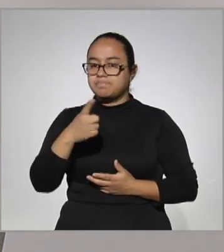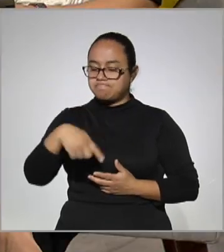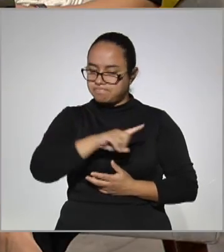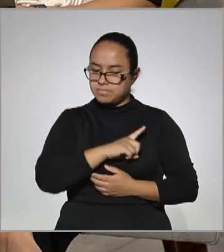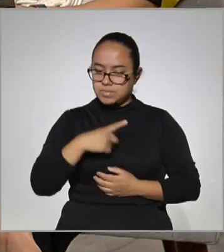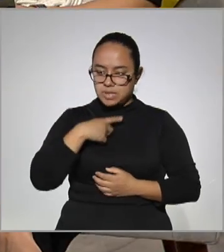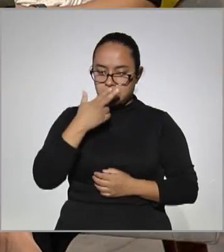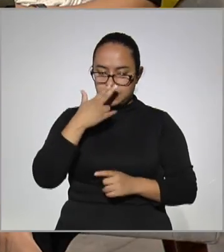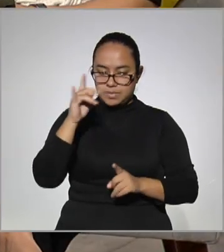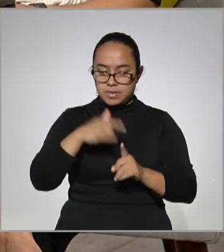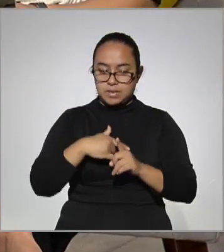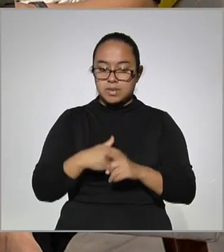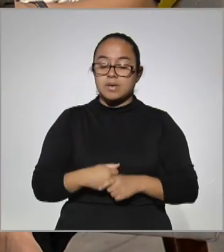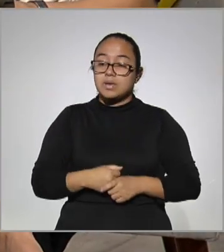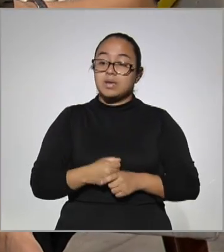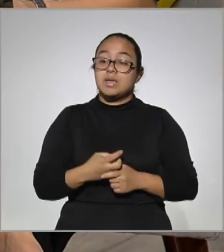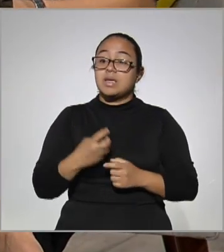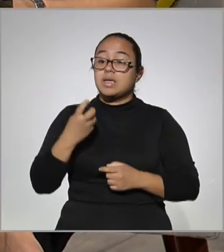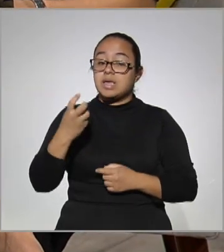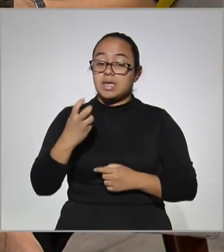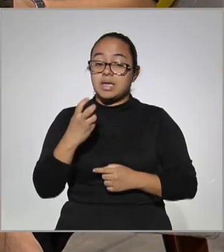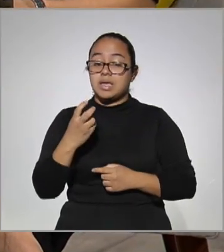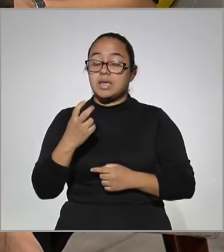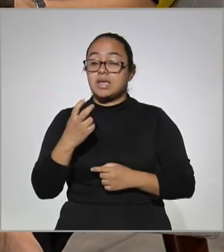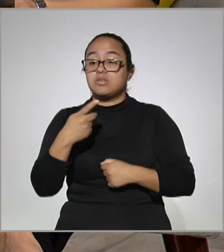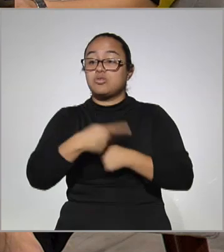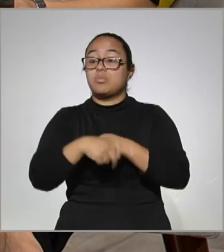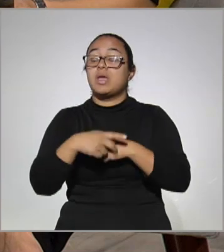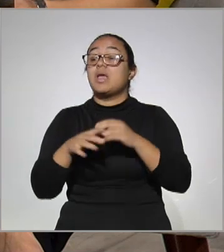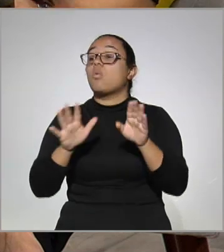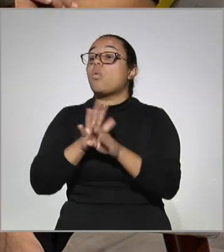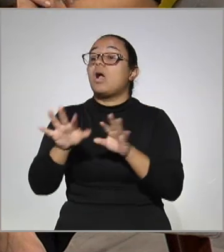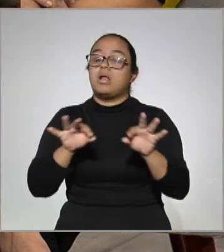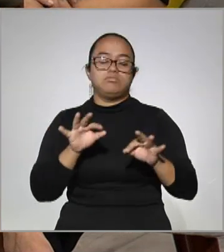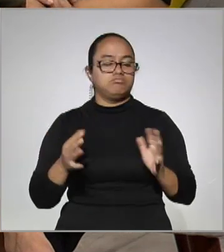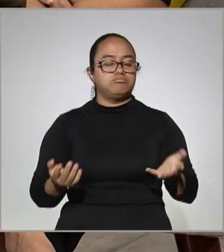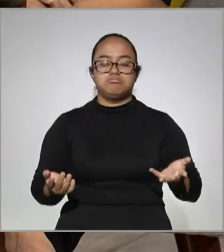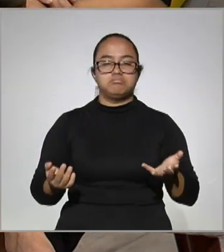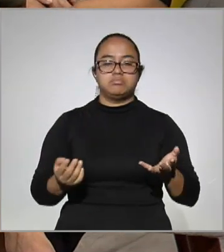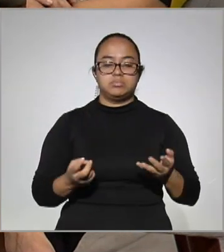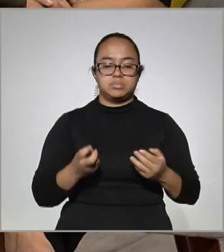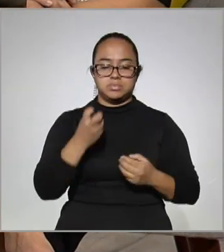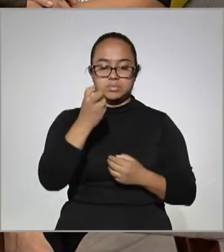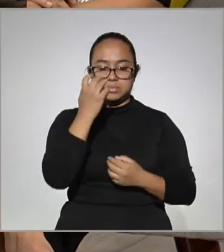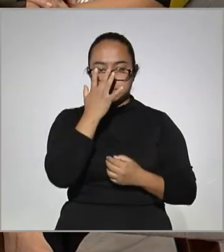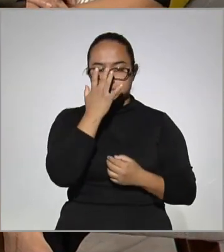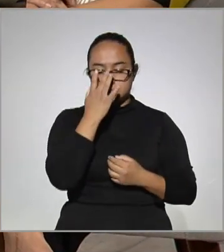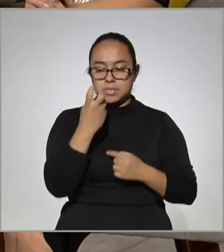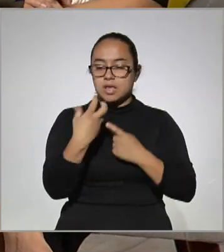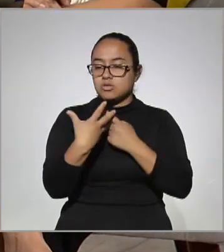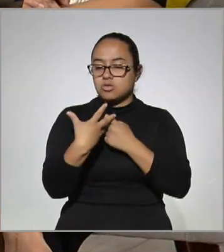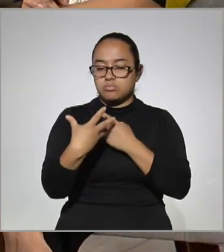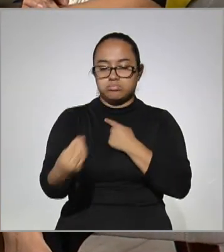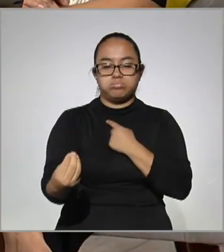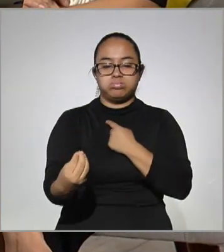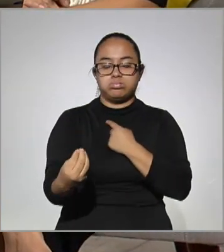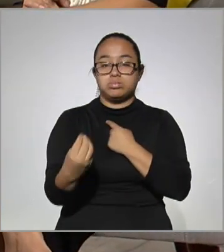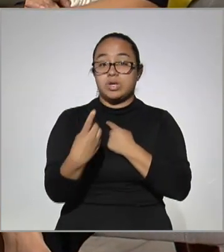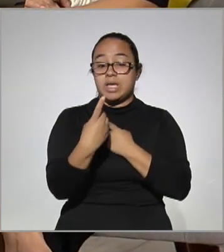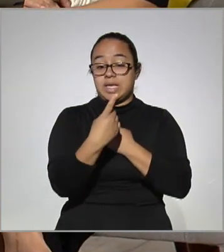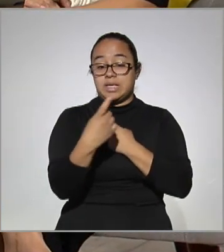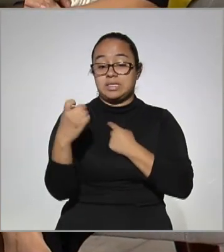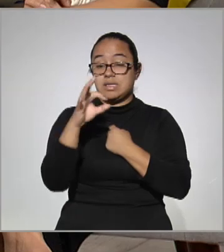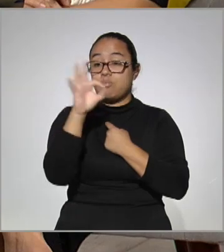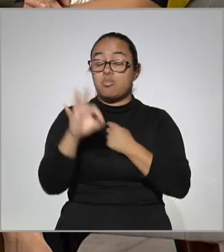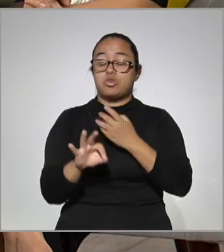de hecho, no es selectivo para un virus de alto o de bajo riesgo, es un contacto, una transmisión. Y sí, al 100%